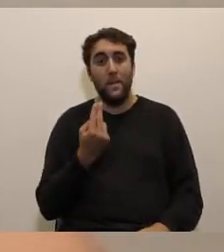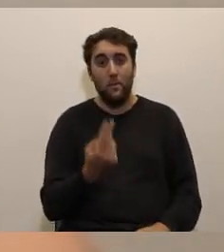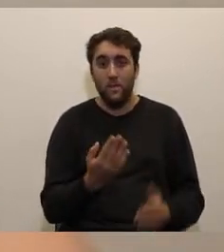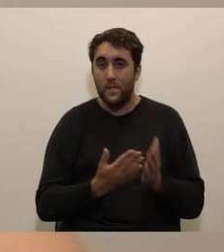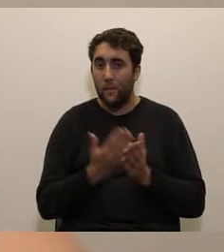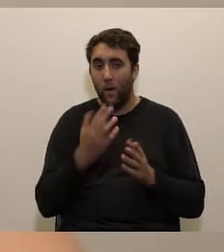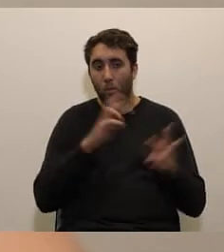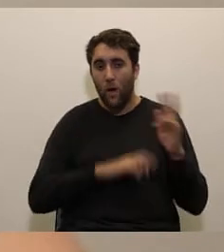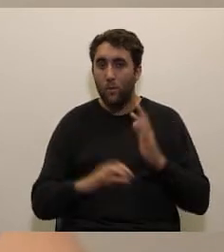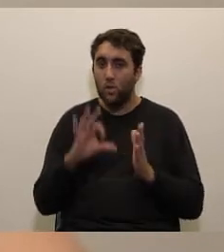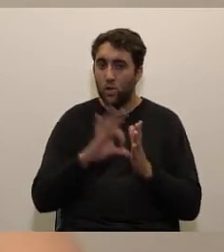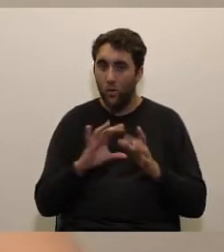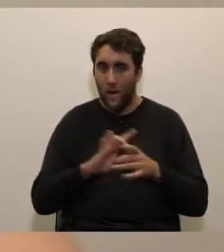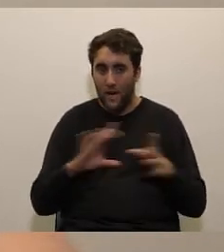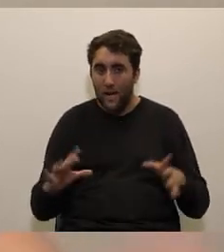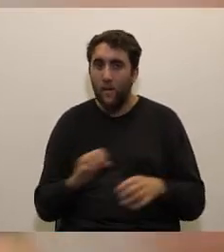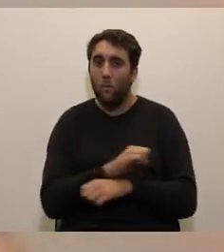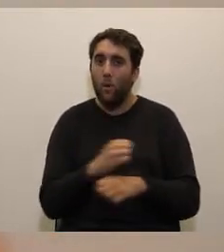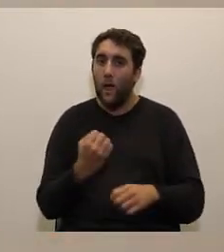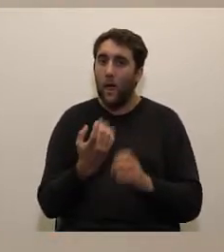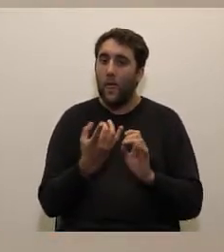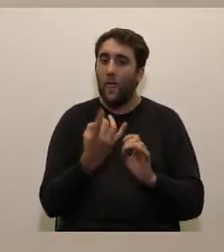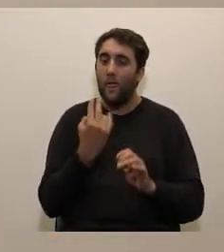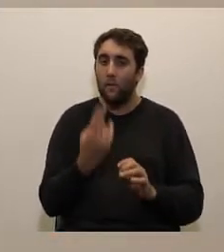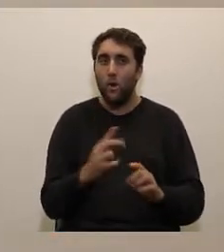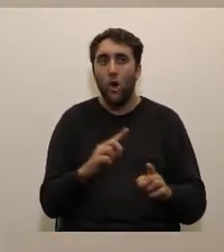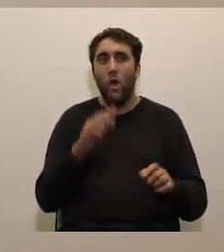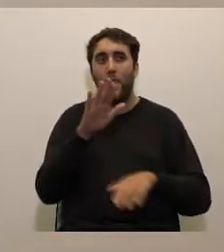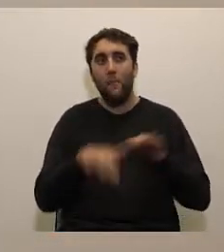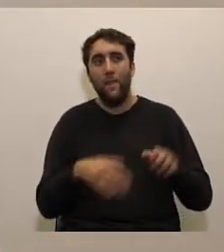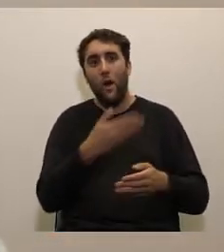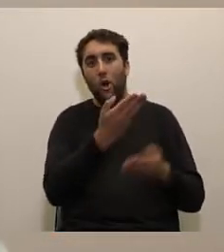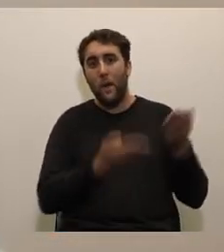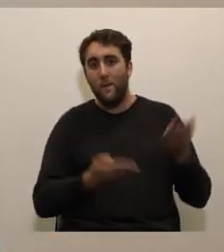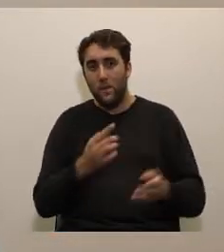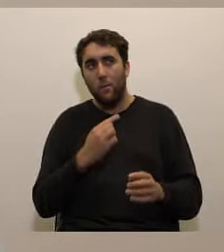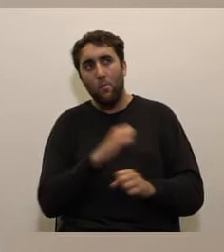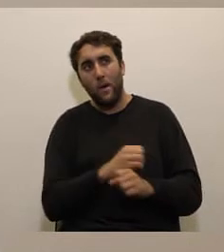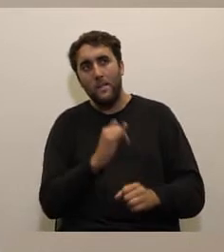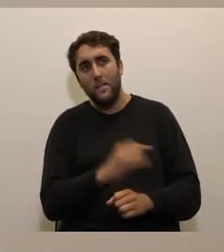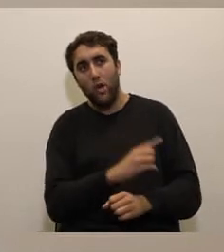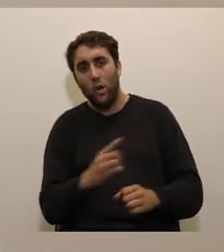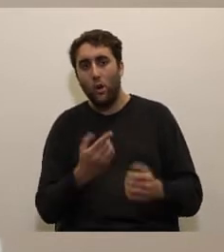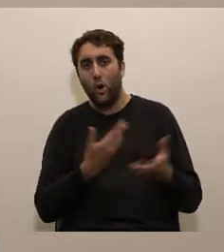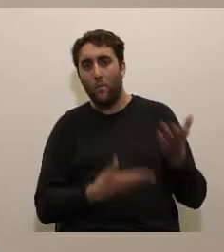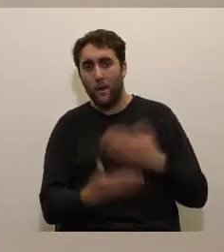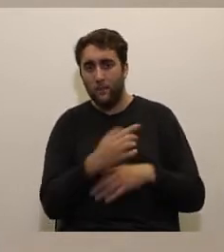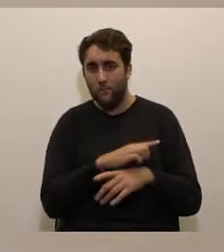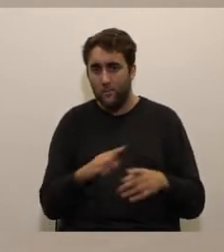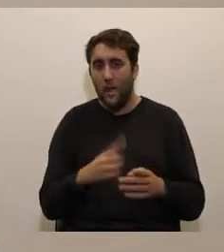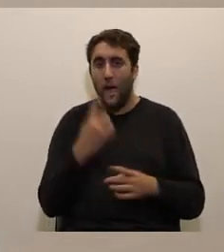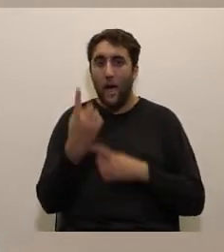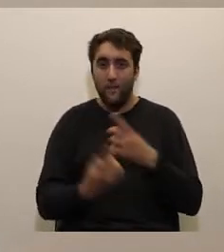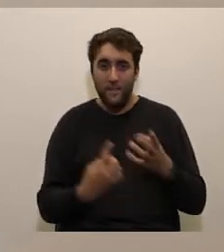más abiertas y que esté disponible, que no dependa de esto de terceros, y a veces eso en ciencia no es tan sencillo por el